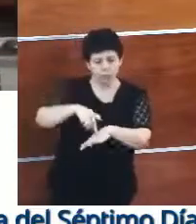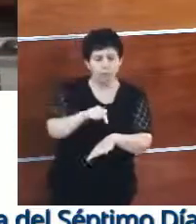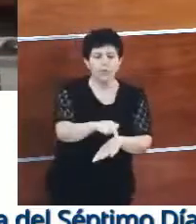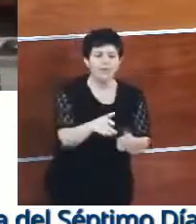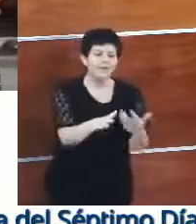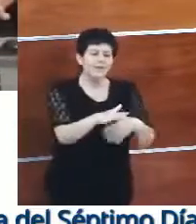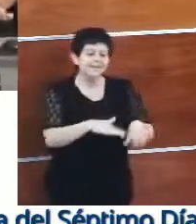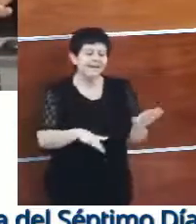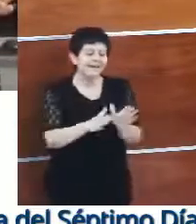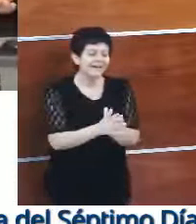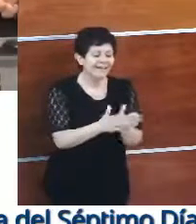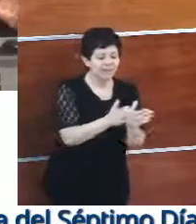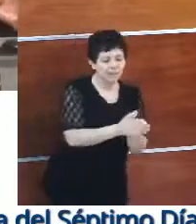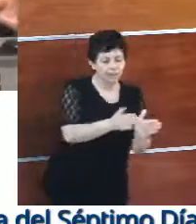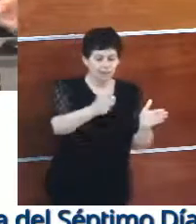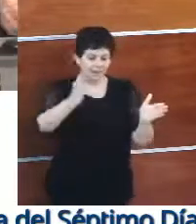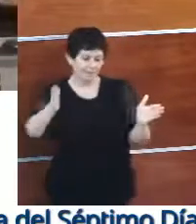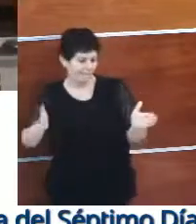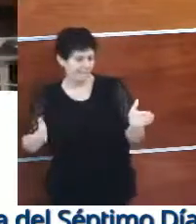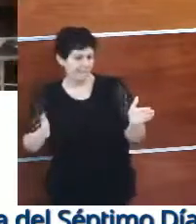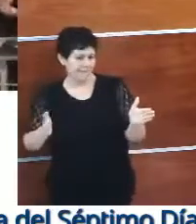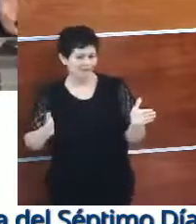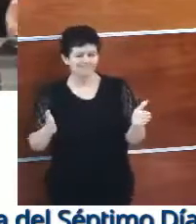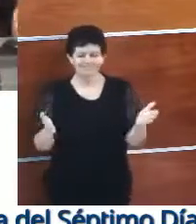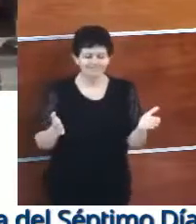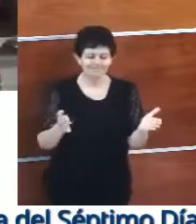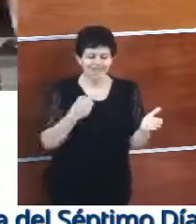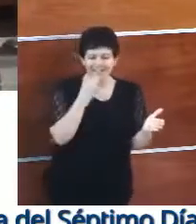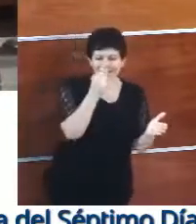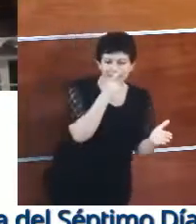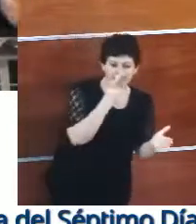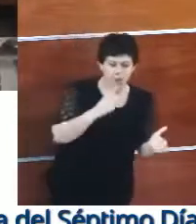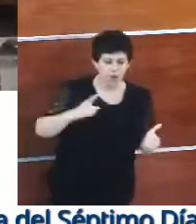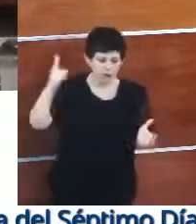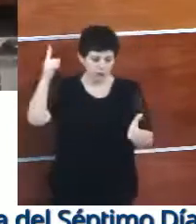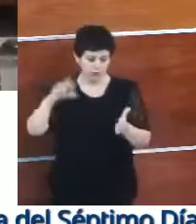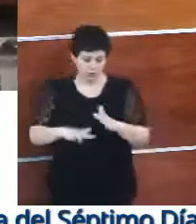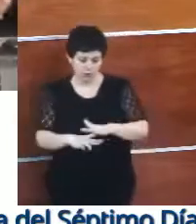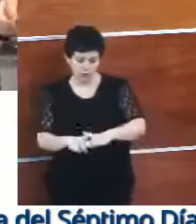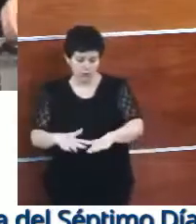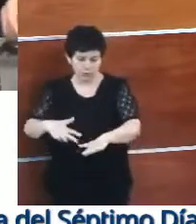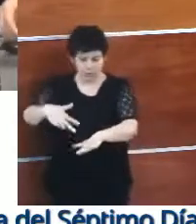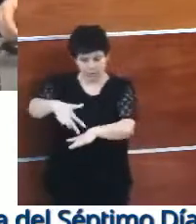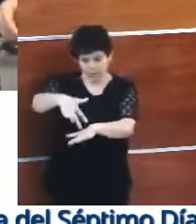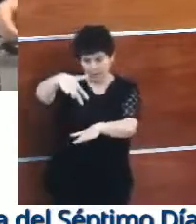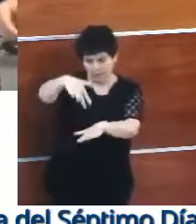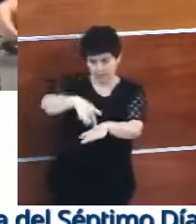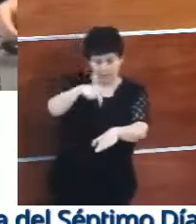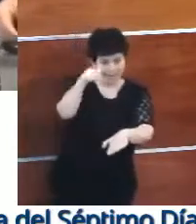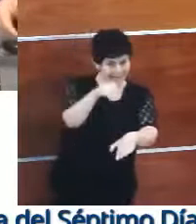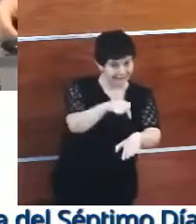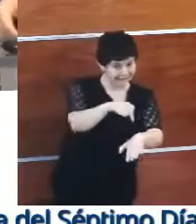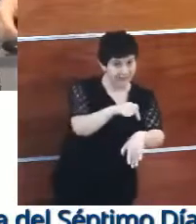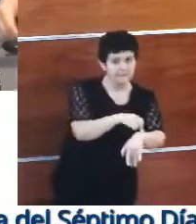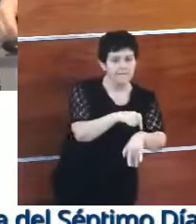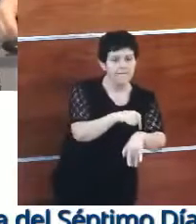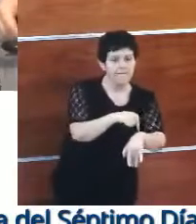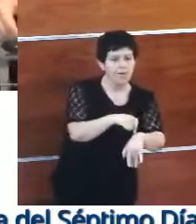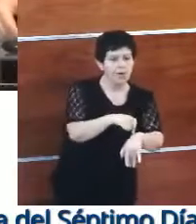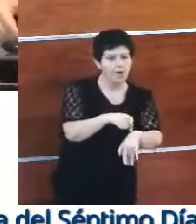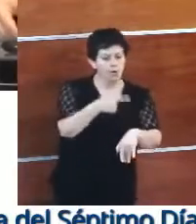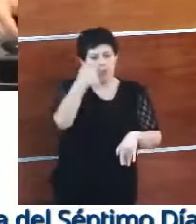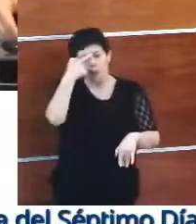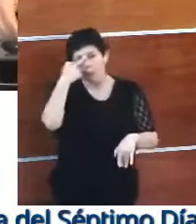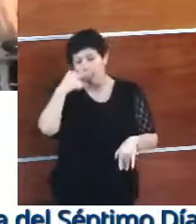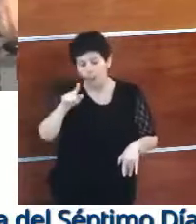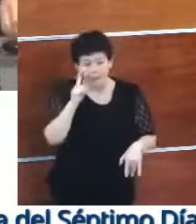nuevo periodo en la era de los hijos de Dios. Con la resurrección de Jesús se inicia los postreros días. Por eso dice este texto, ¿no es